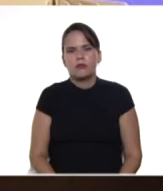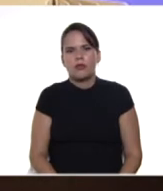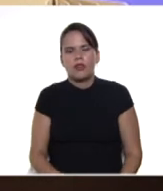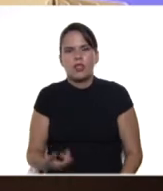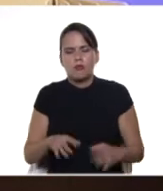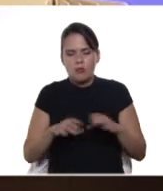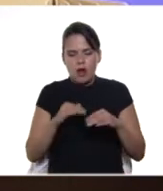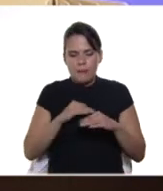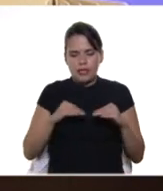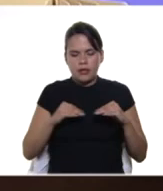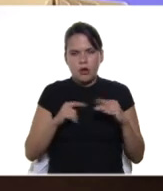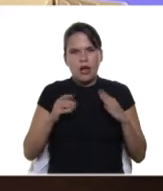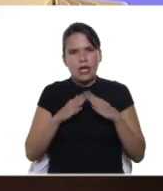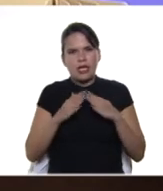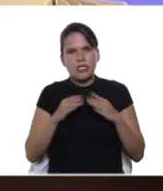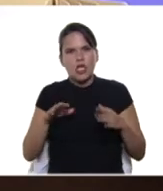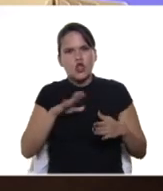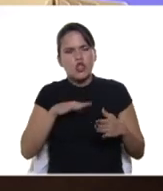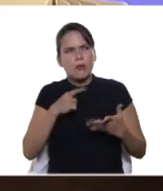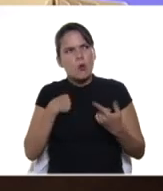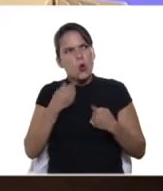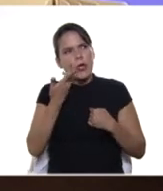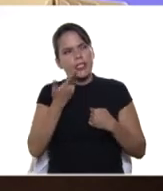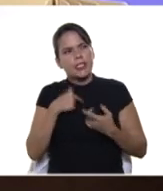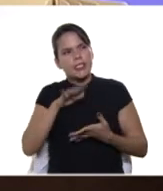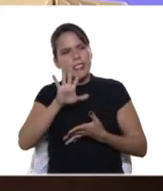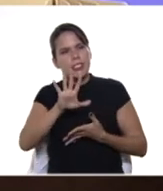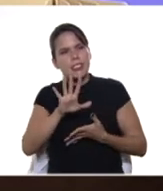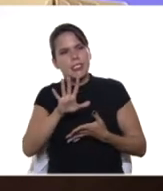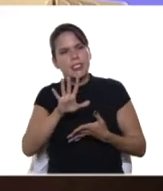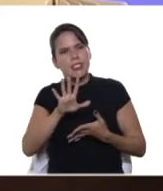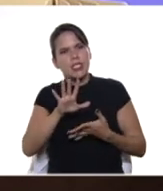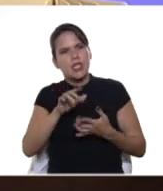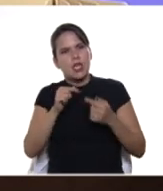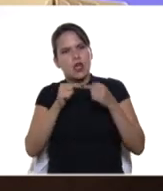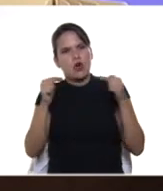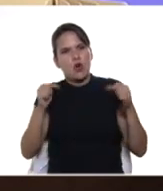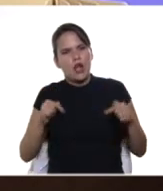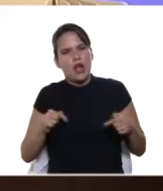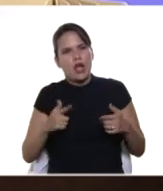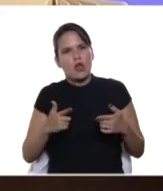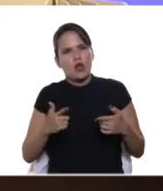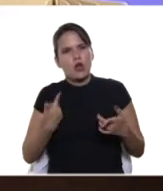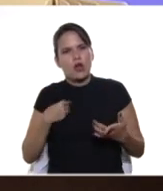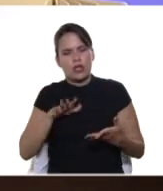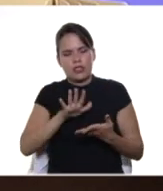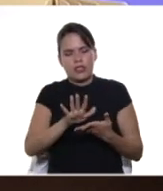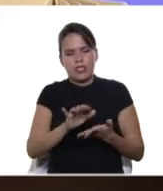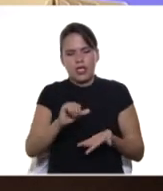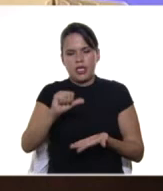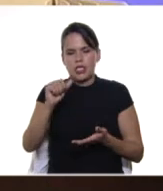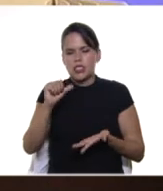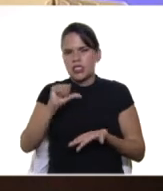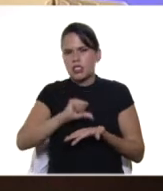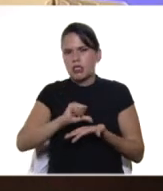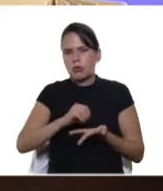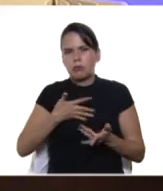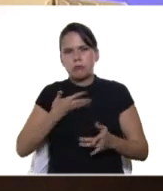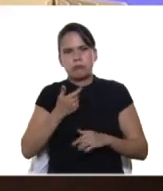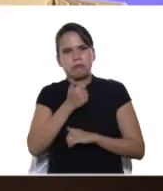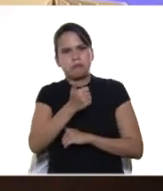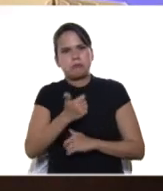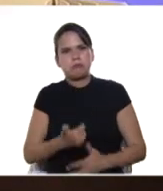donde colocaremos este pentágono que es polígono irregular. Acá en el medio puede ser. Muy